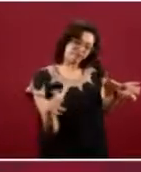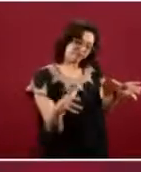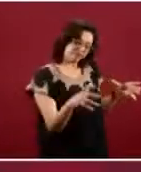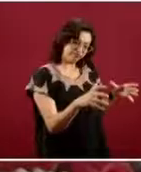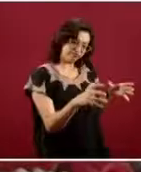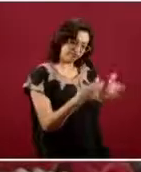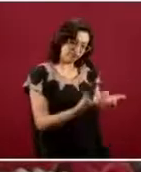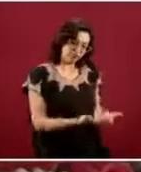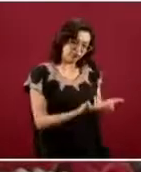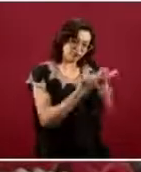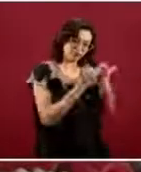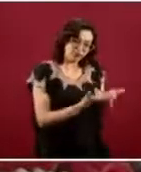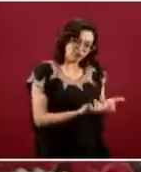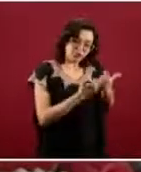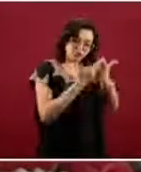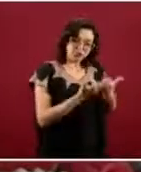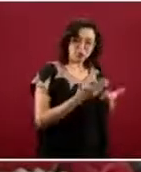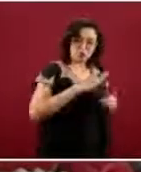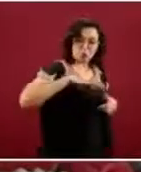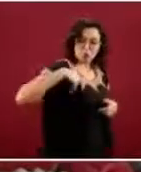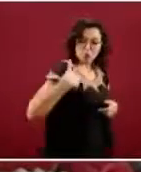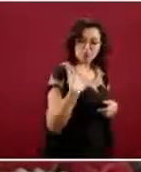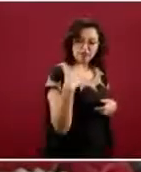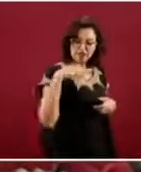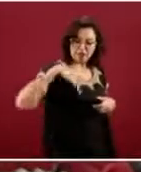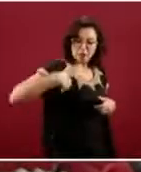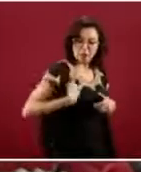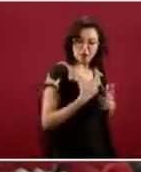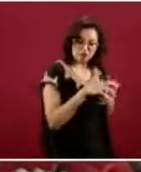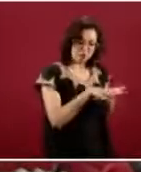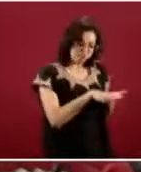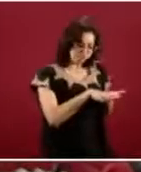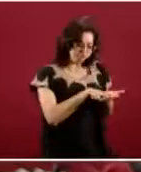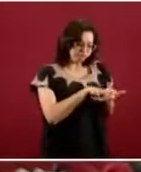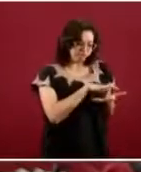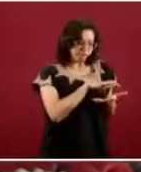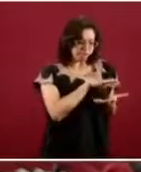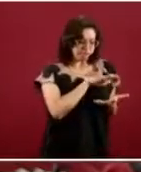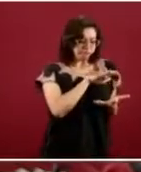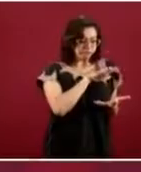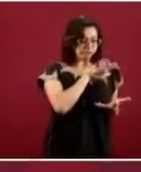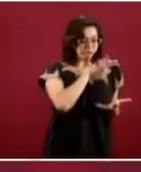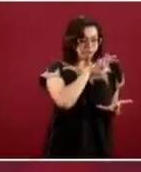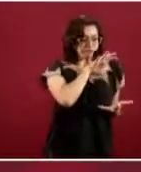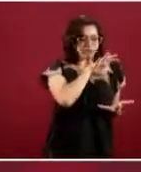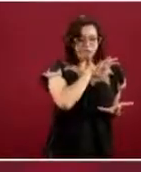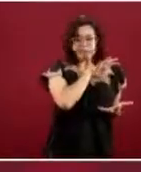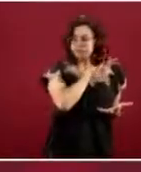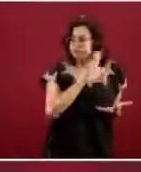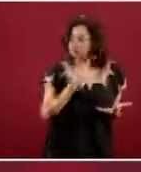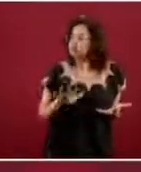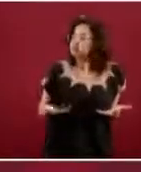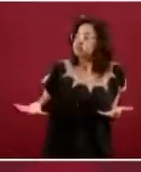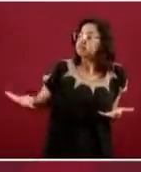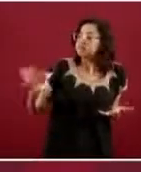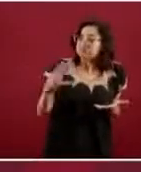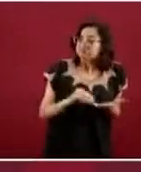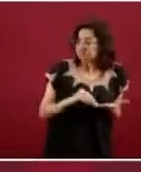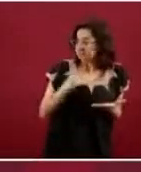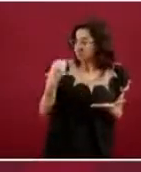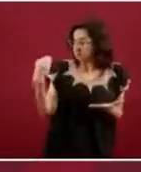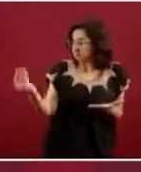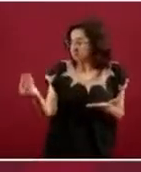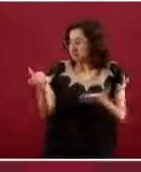restringiendo los servicios sociales del Estado que ayudan a garantizar ciertos